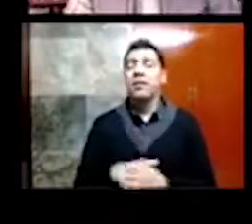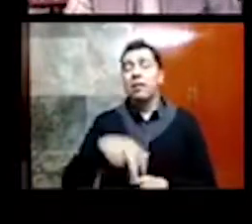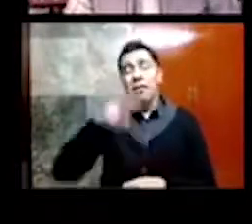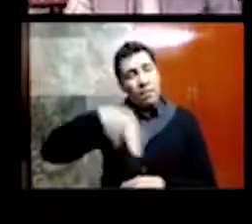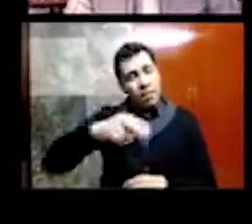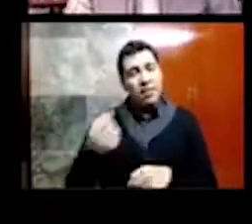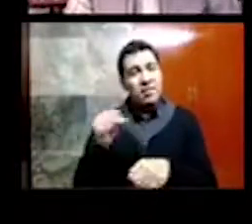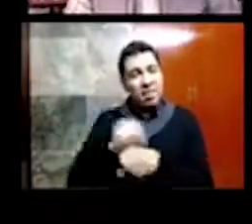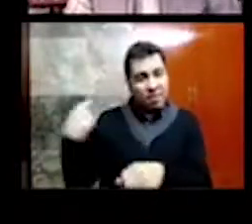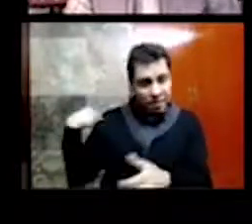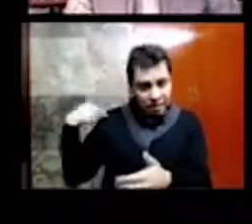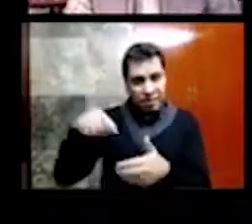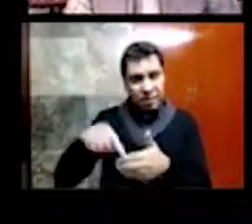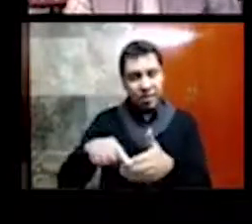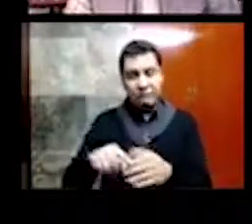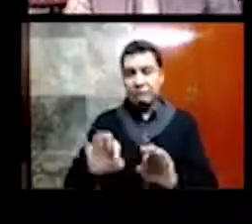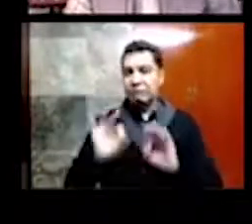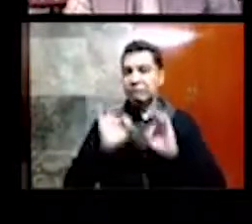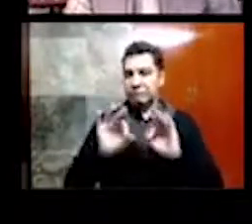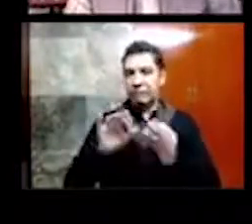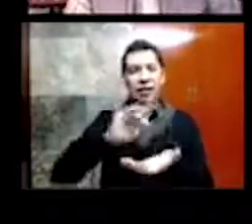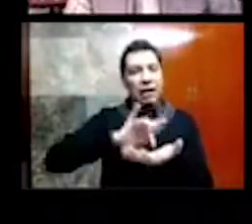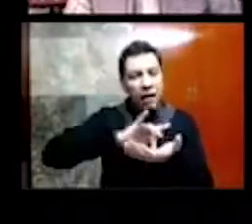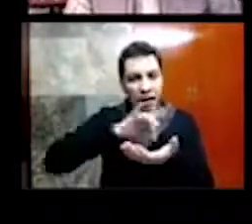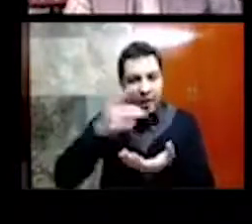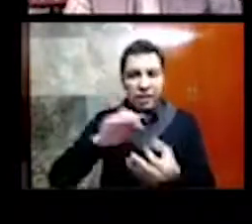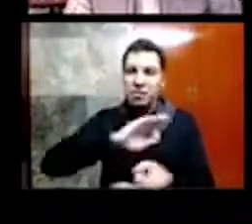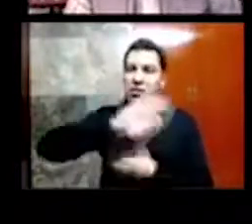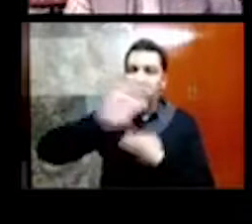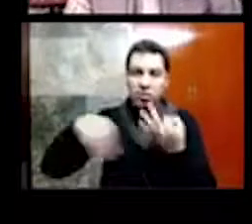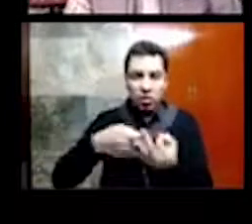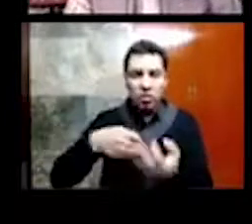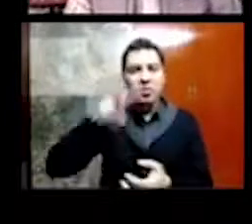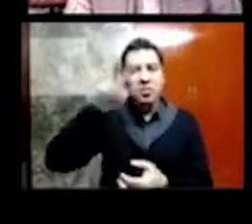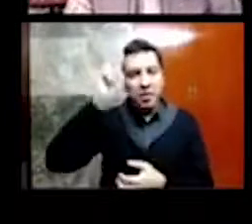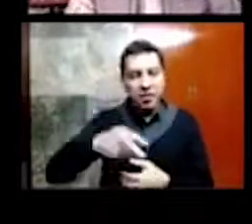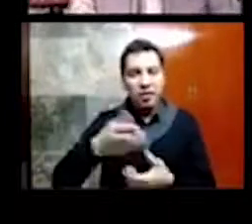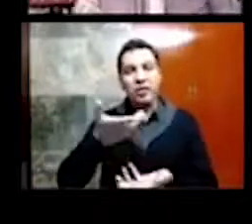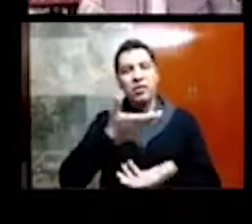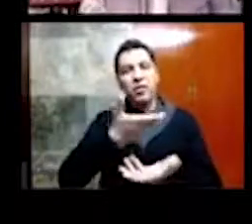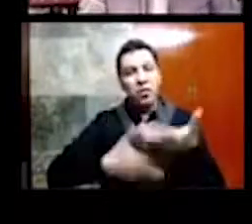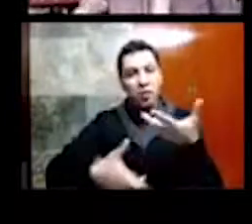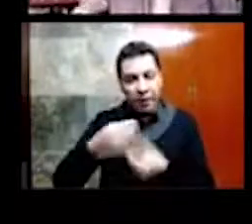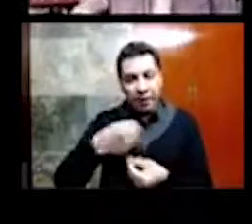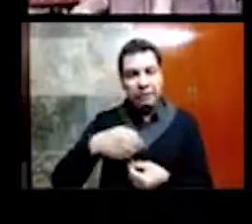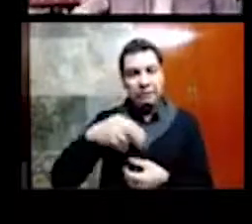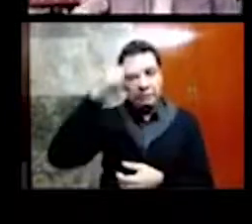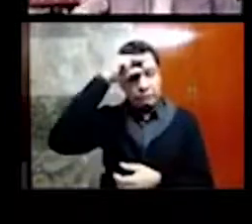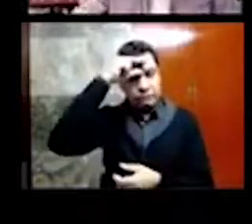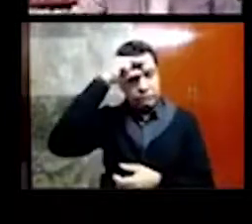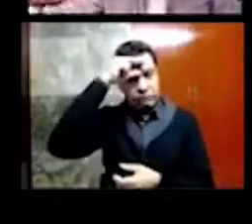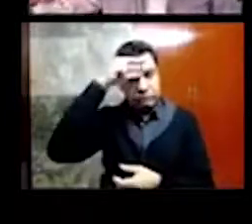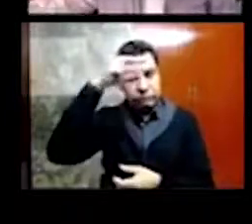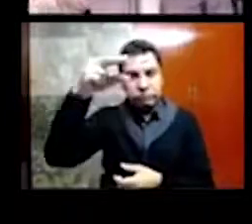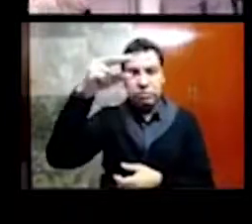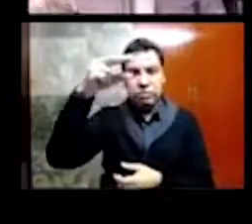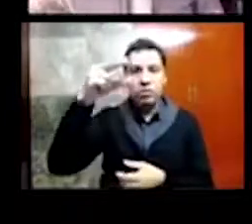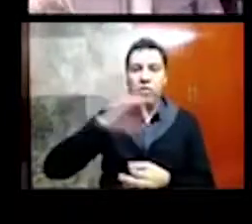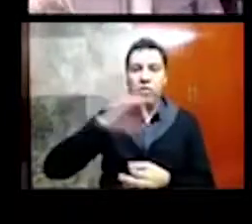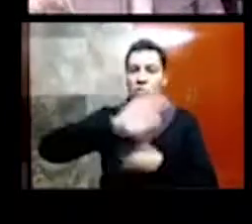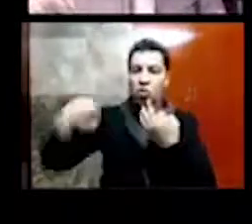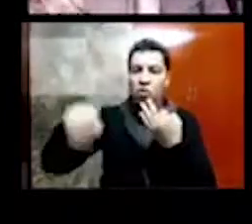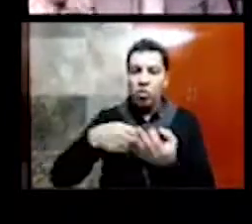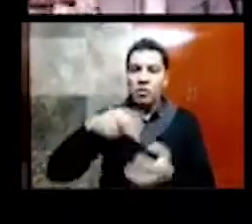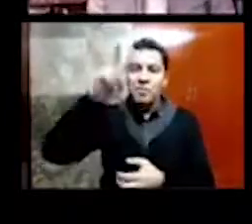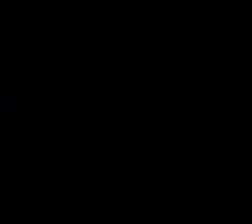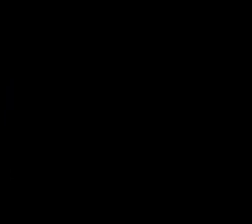fantástica. Gracias, gracias a mis colegas por compartirnos su erudición. Muy, muy